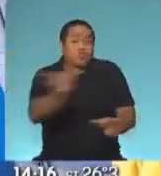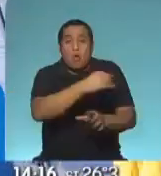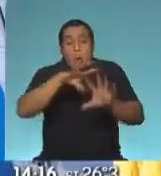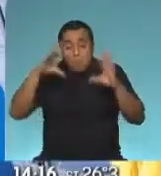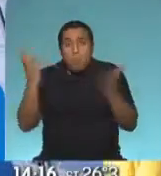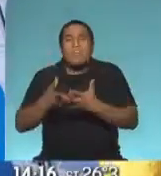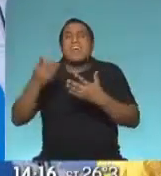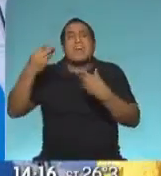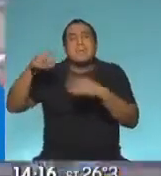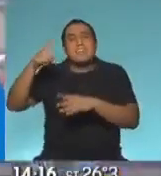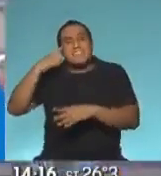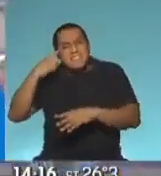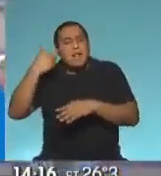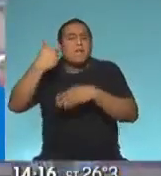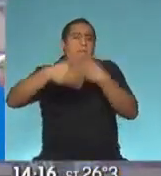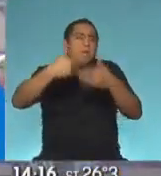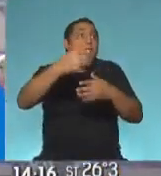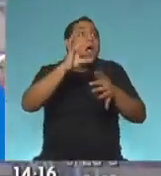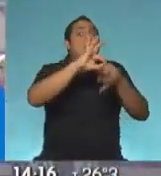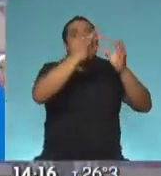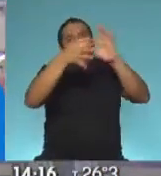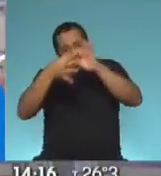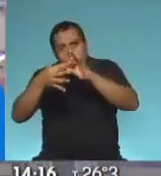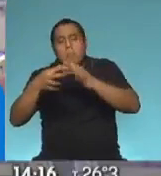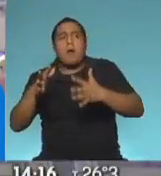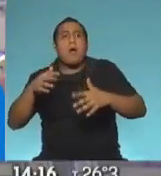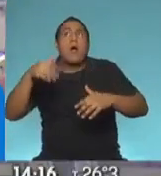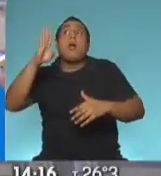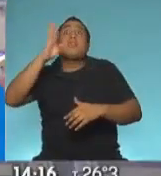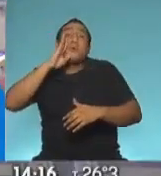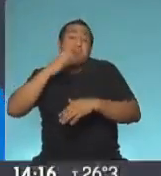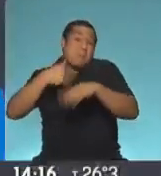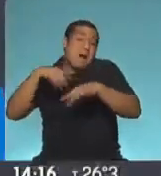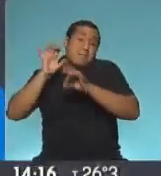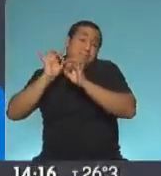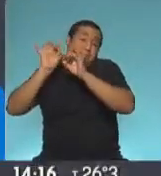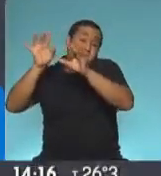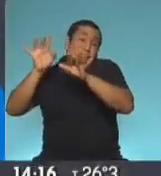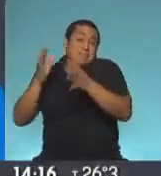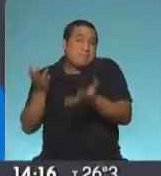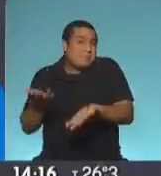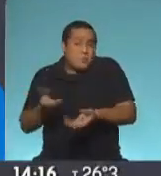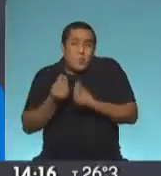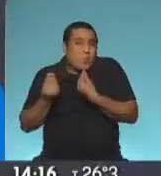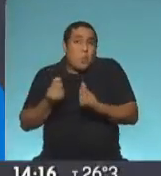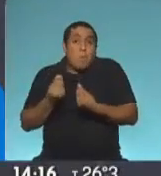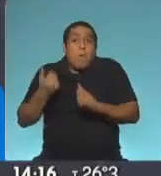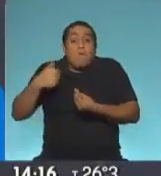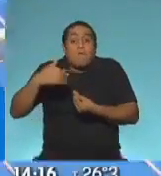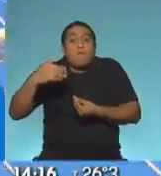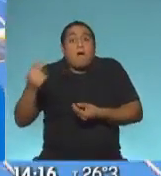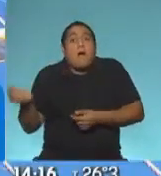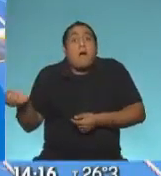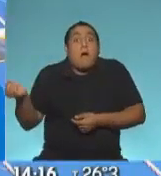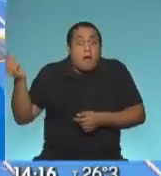Empezó en China, siguió en Europa. El eje de la pandemia está hoy en Estados Unidos, no sabemos cuándo ese eje también puede llegar a